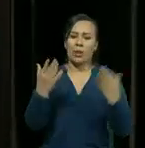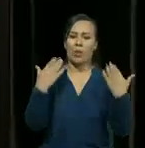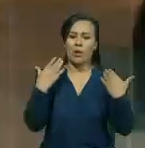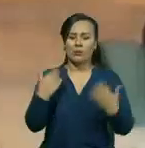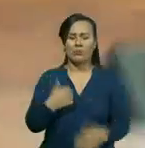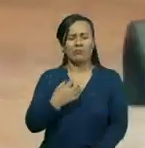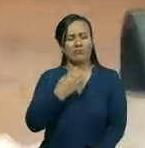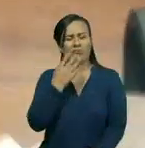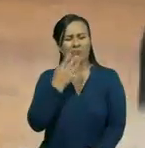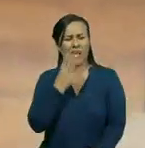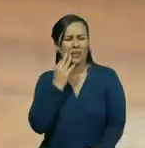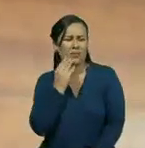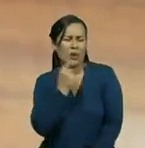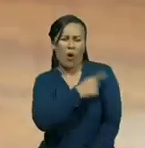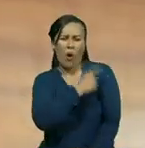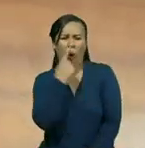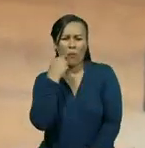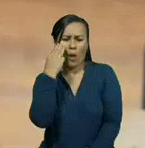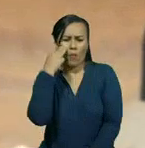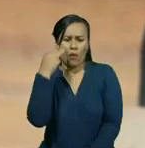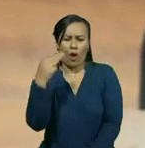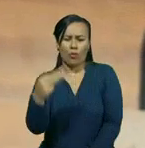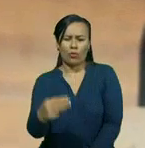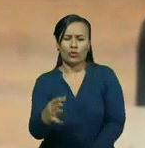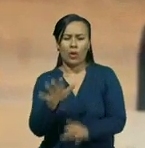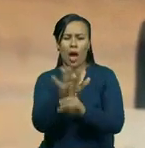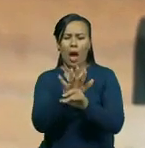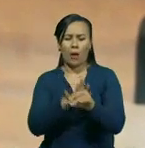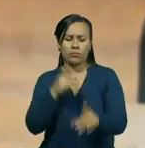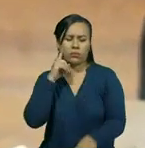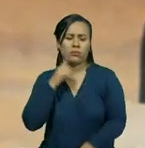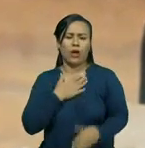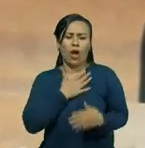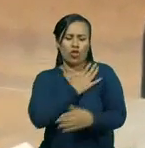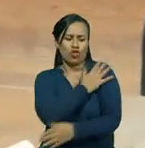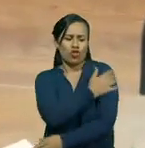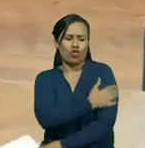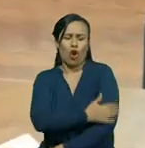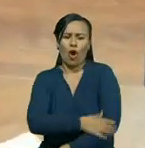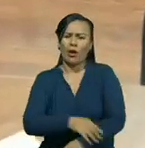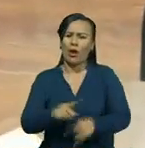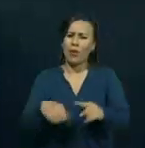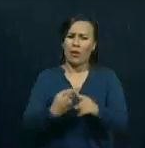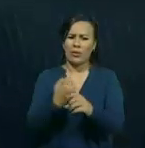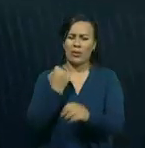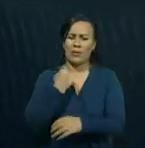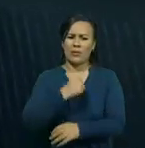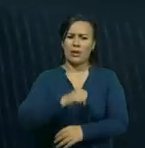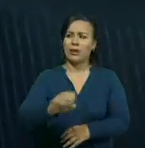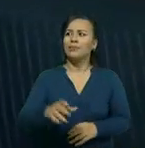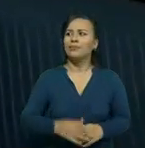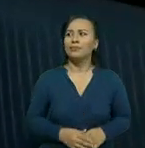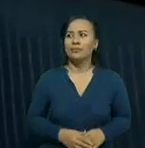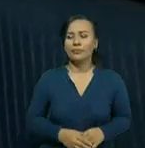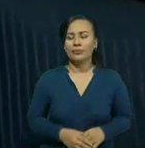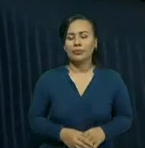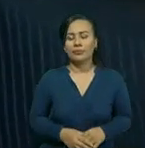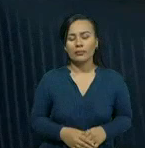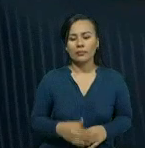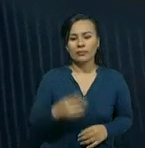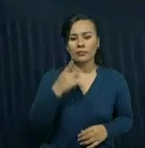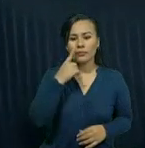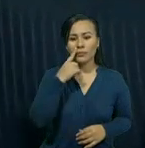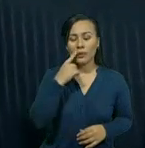experiencia producto del morboso comportamiento de un supuesto abusador sexual que trató de abusar de ella en pleno viaje. Puso la mano en una de